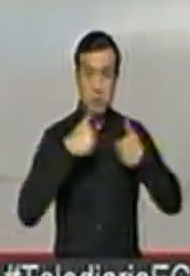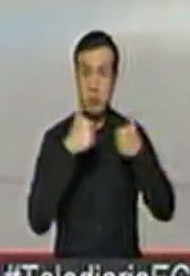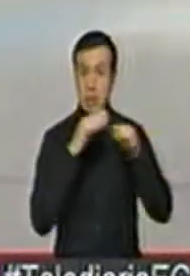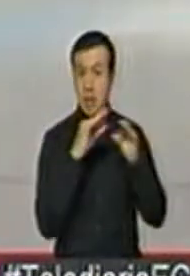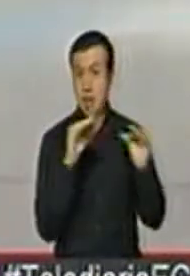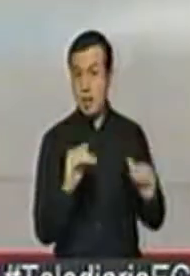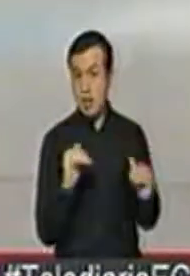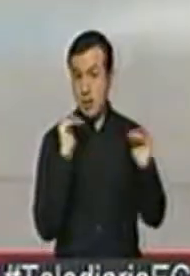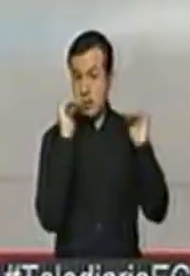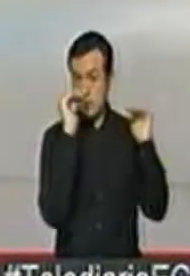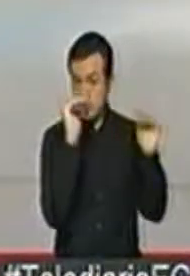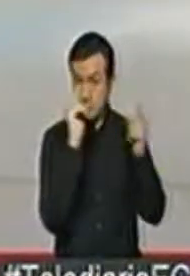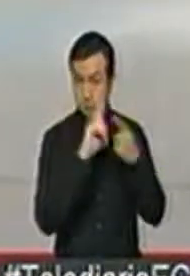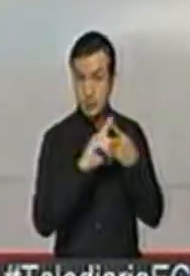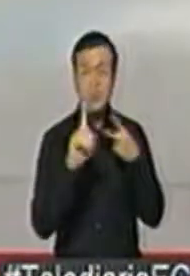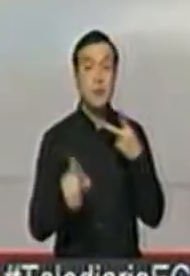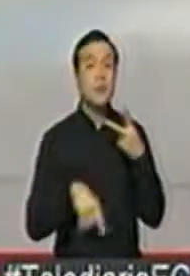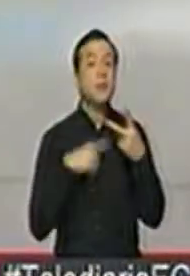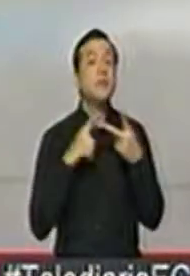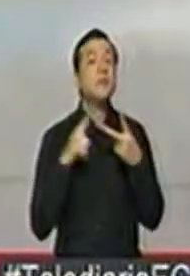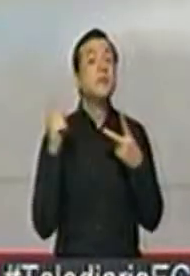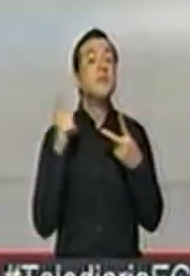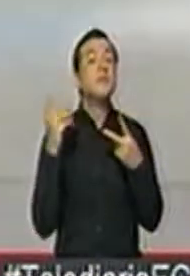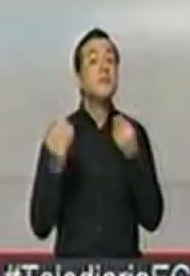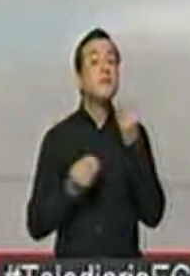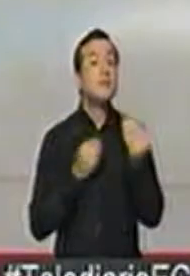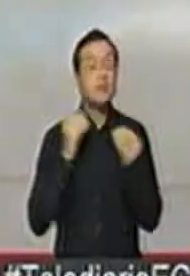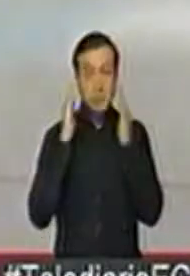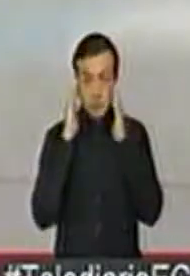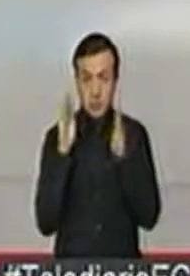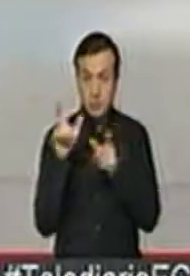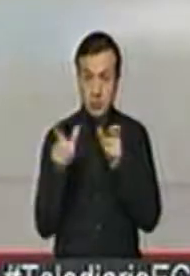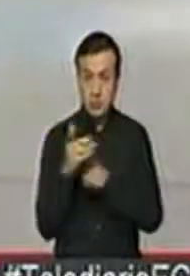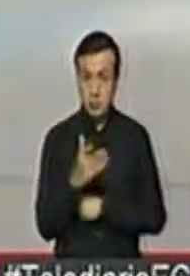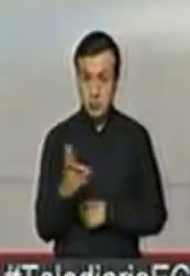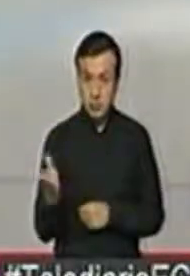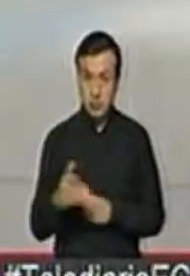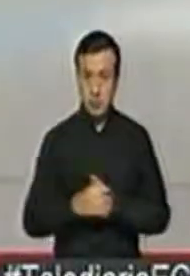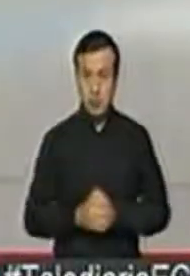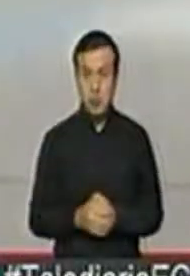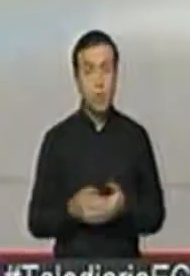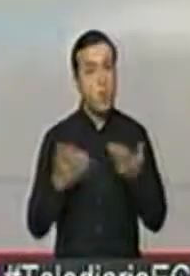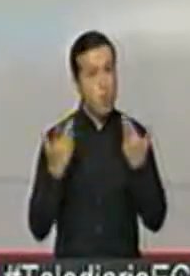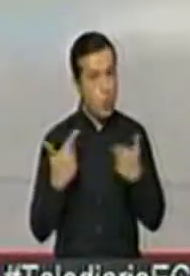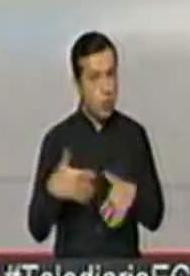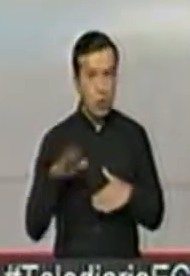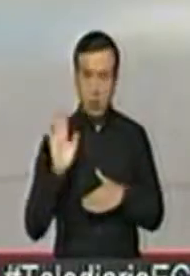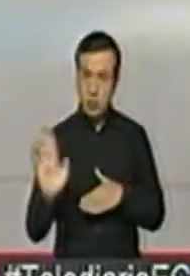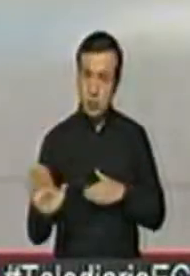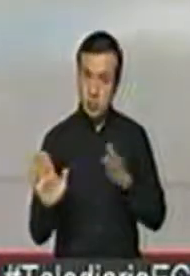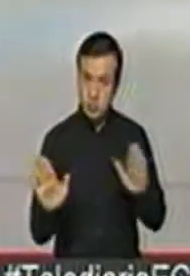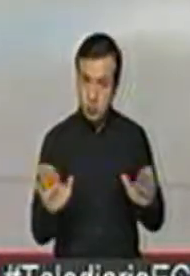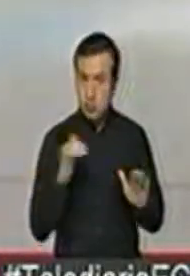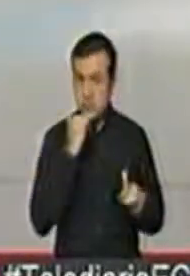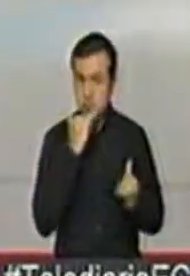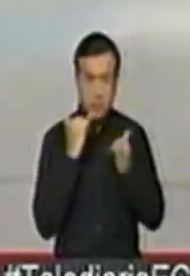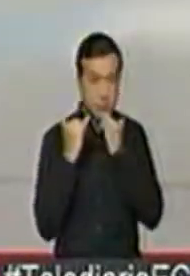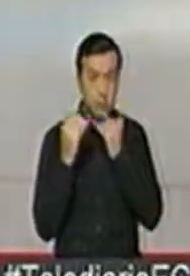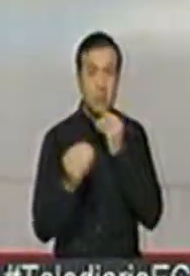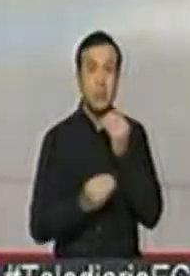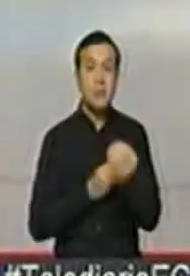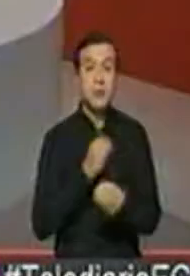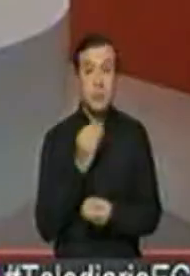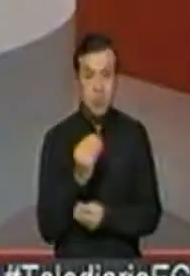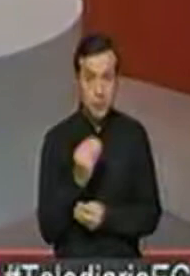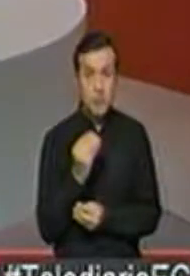eficiente gestión, pero también necesitamos apuntar al individuo. Si cualquiera de las dos cosas falla, pues damos paso a que